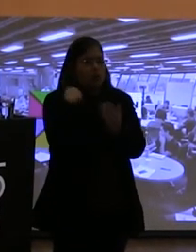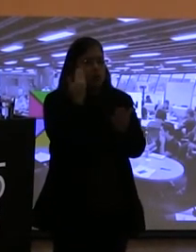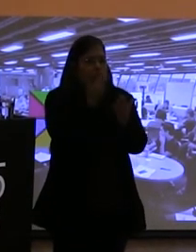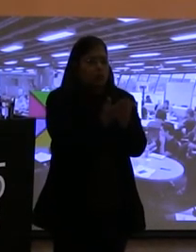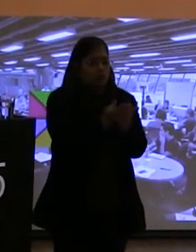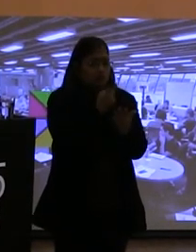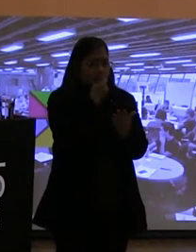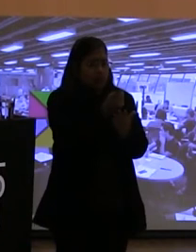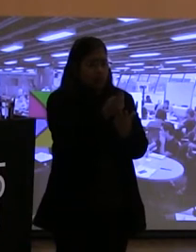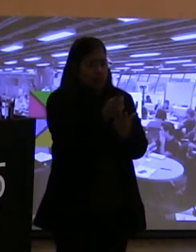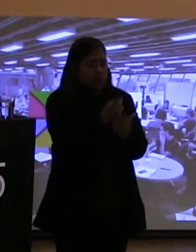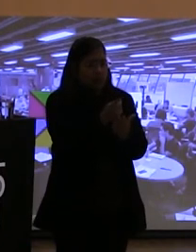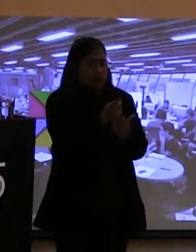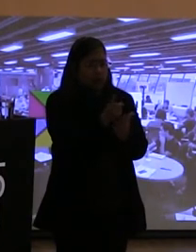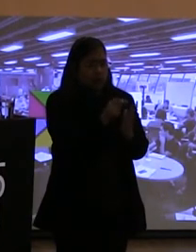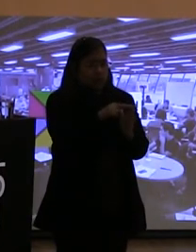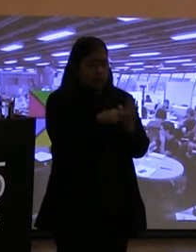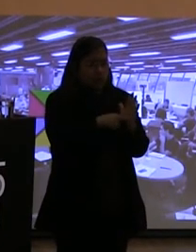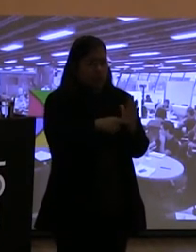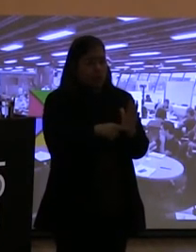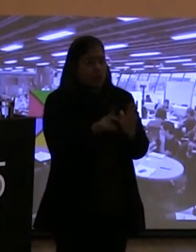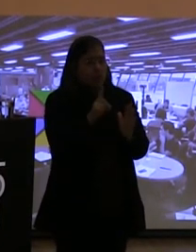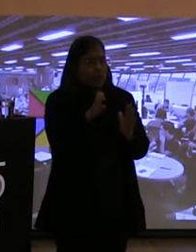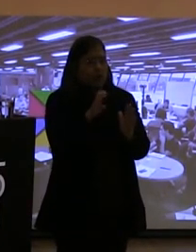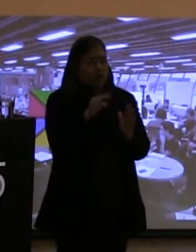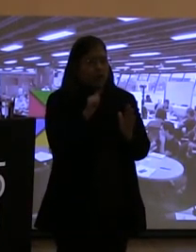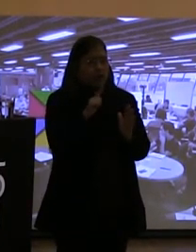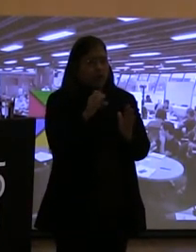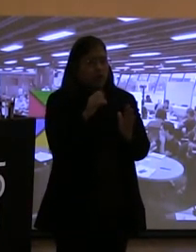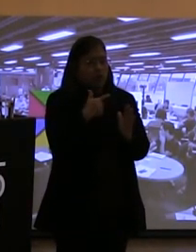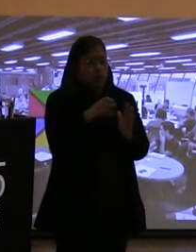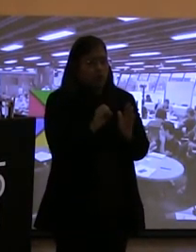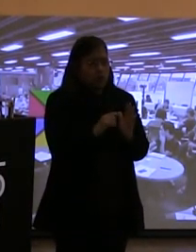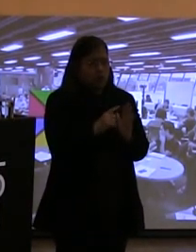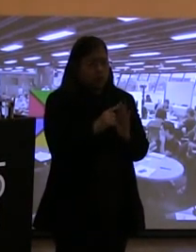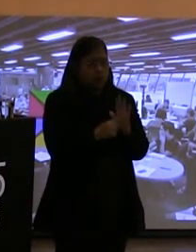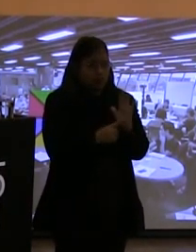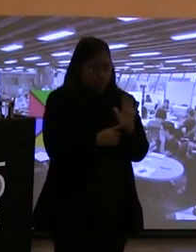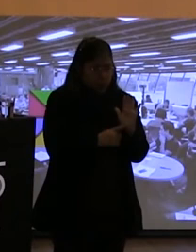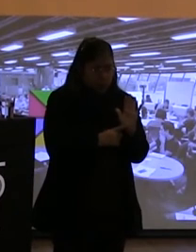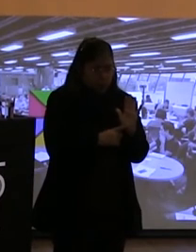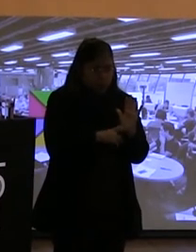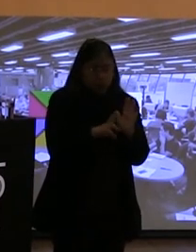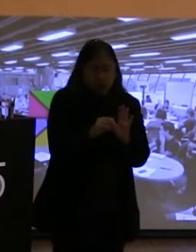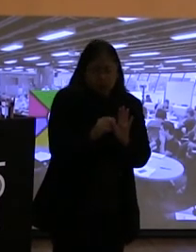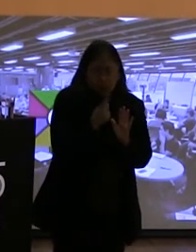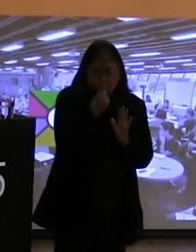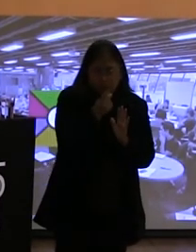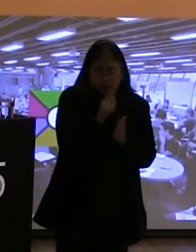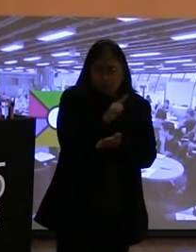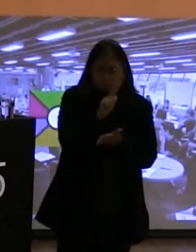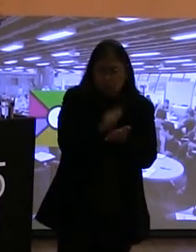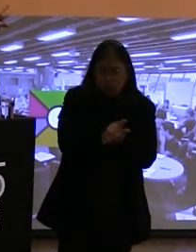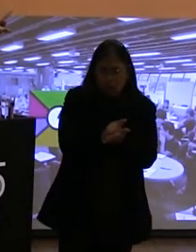decálogo que ahí se ven digamos los mensajes de es como es no vamos a aceptar que se apruebe una ley